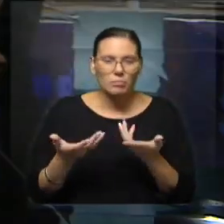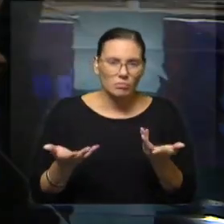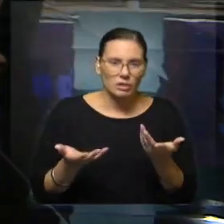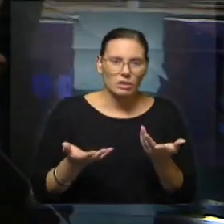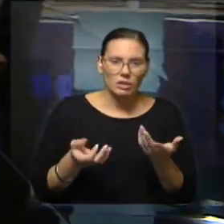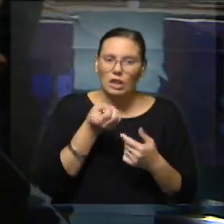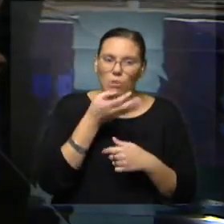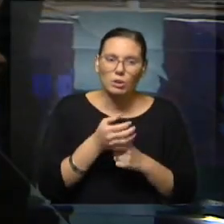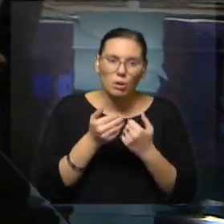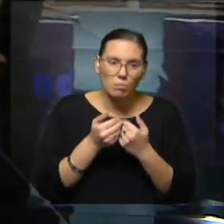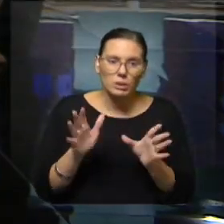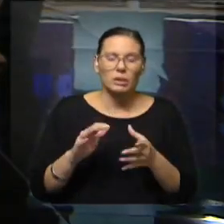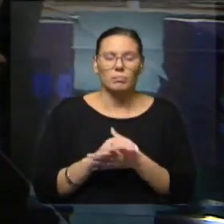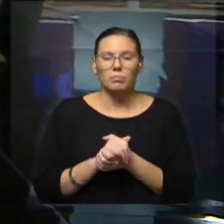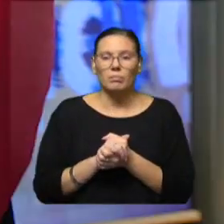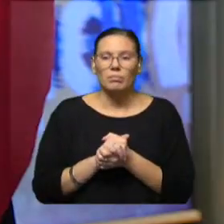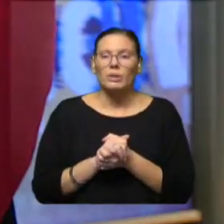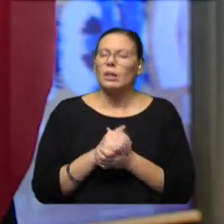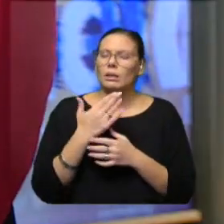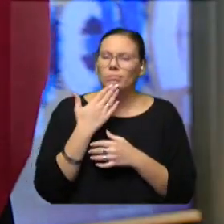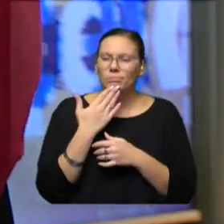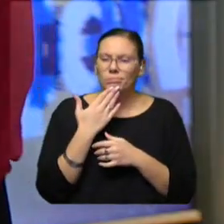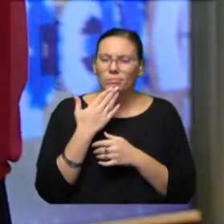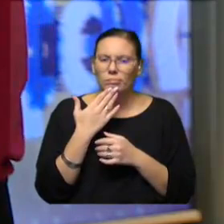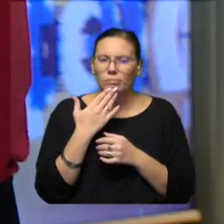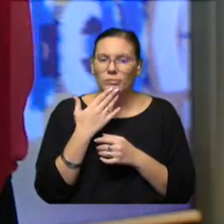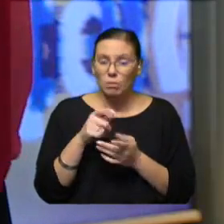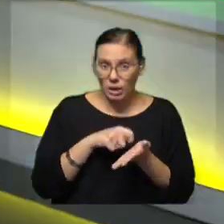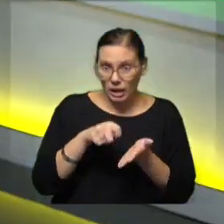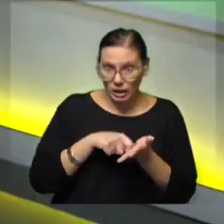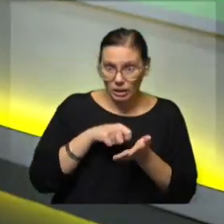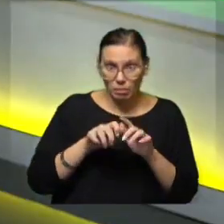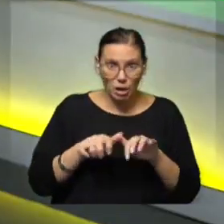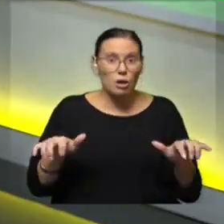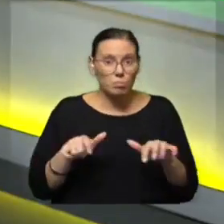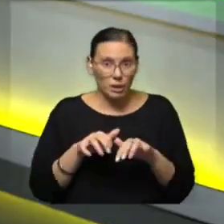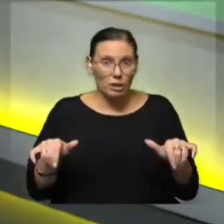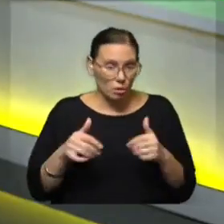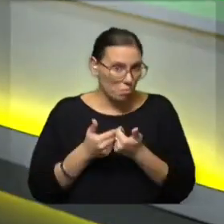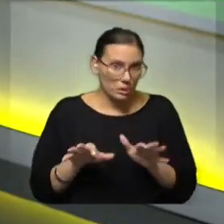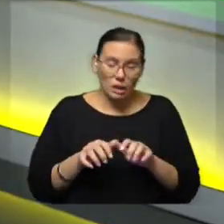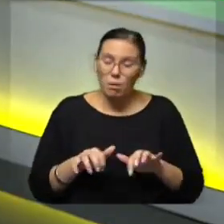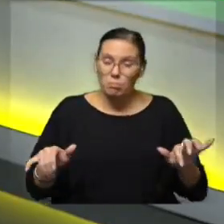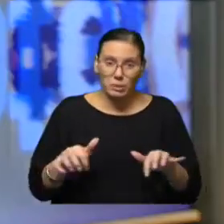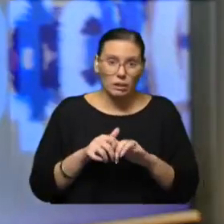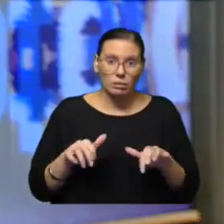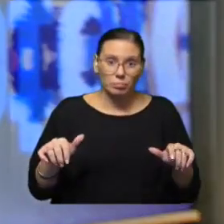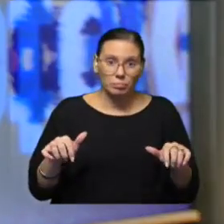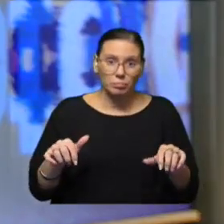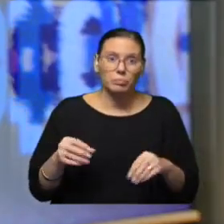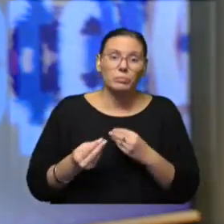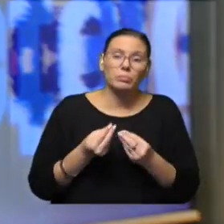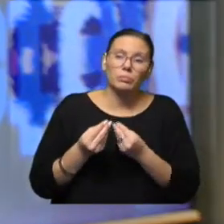bueno como empezar a darle forma. Y me generó mucha intriga, porque componés en el piano, ¿no? De ahí partís, del piano.